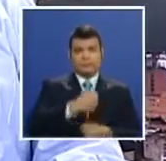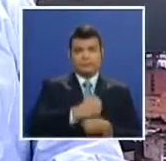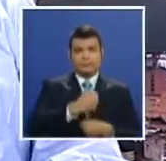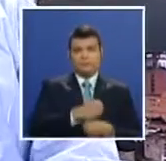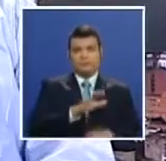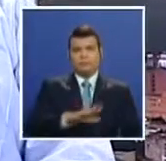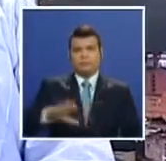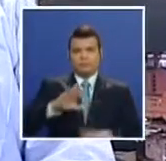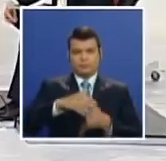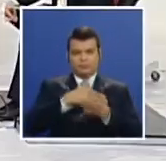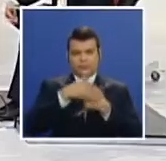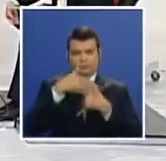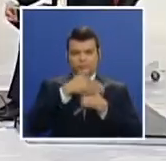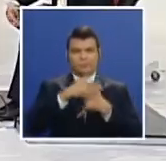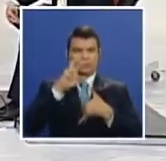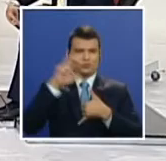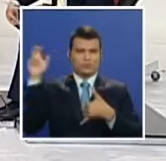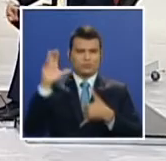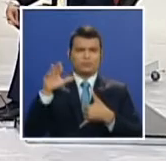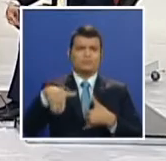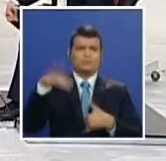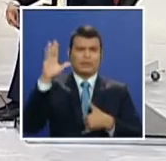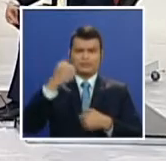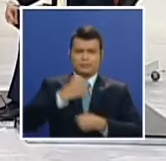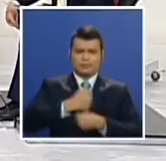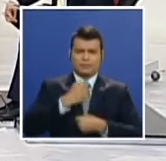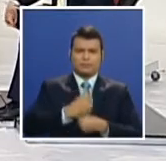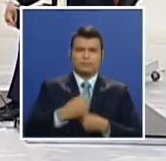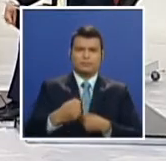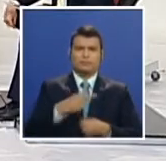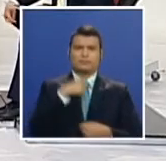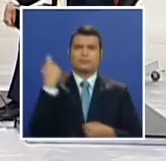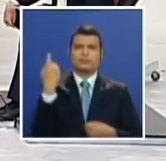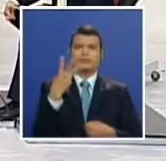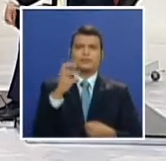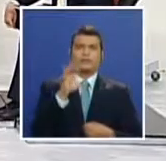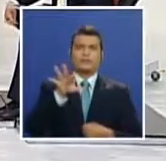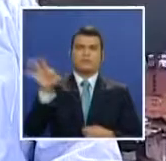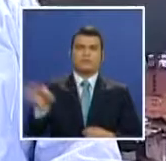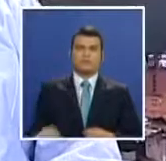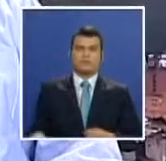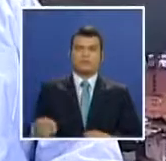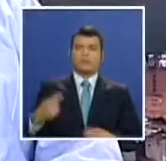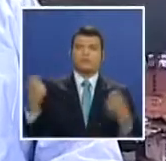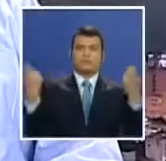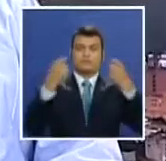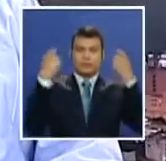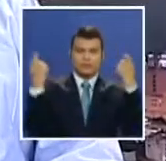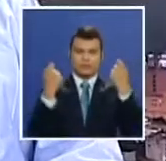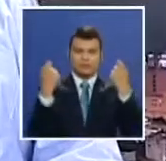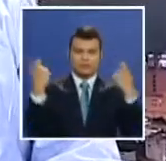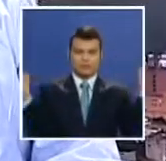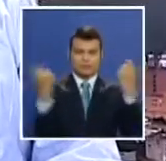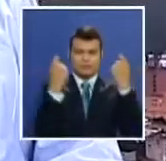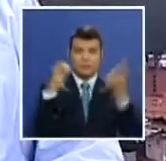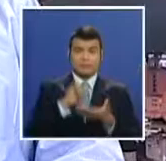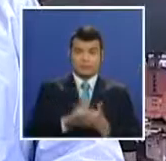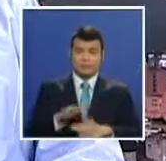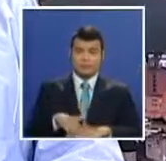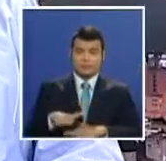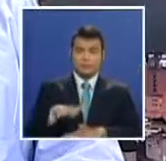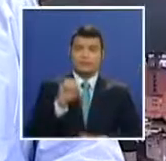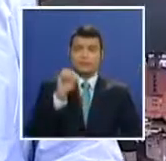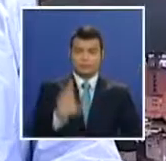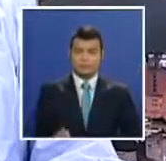zona que son los mayores productores de panela de la nación perdieron el 30 por ciento de su mercado ese mismo efecto lo hemos tenido en el